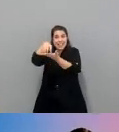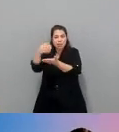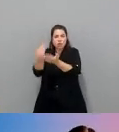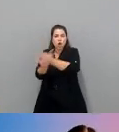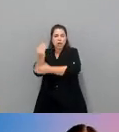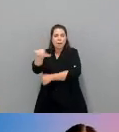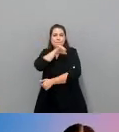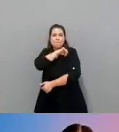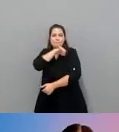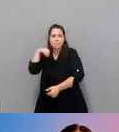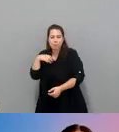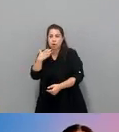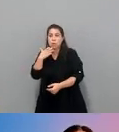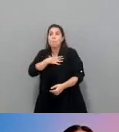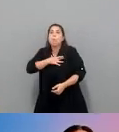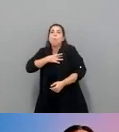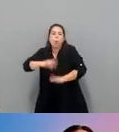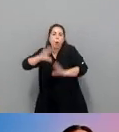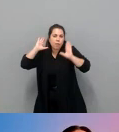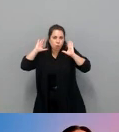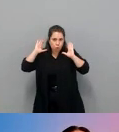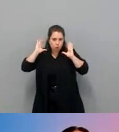tengo la posibilidad de tenerlo.